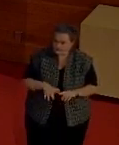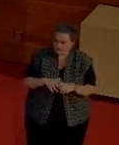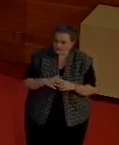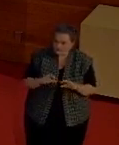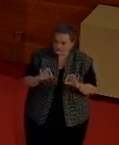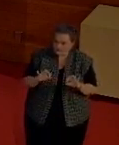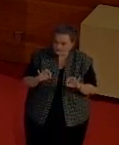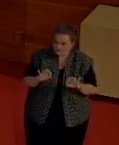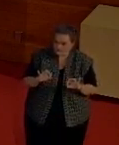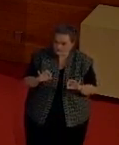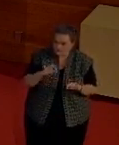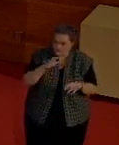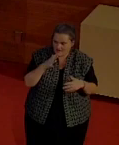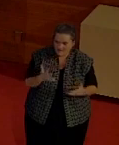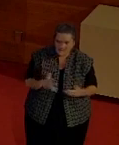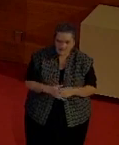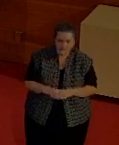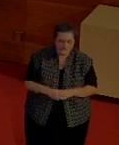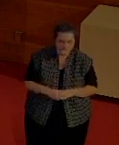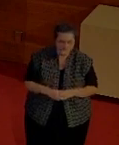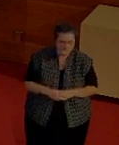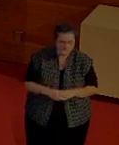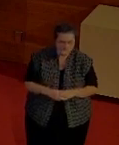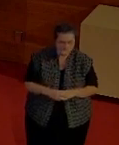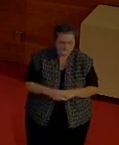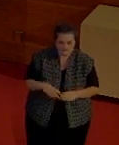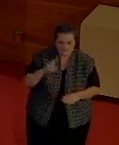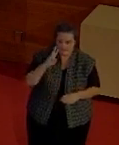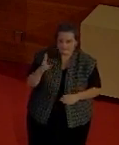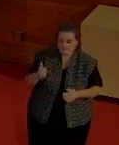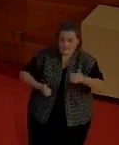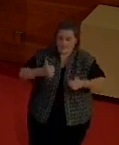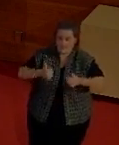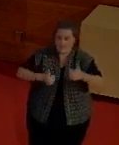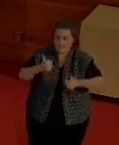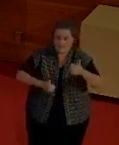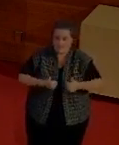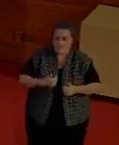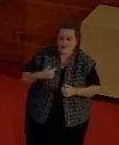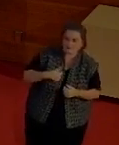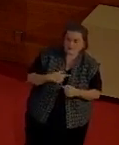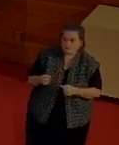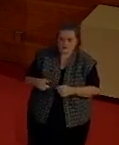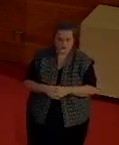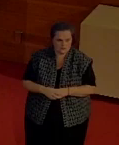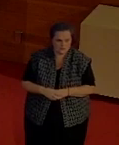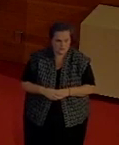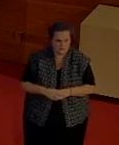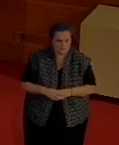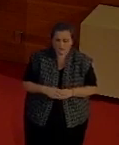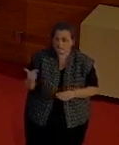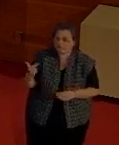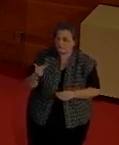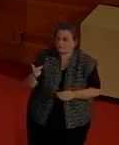que ahora mismo la vemos como pues como que uno de los dos es el que va a estar y y ya porque confrontación entre ellos no va a